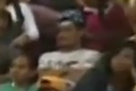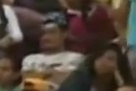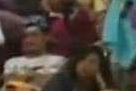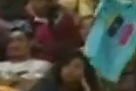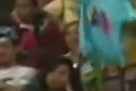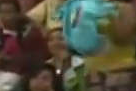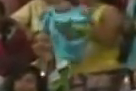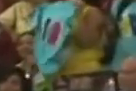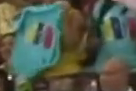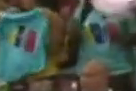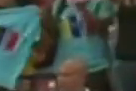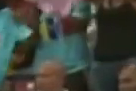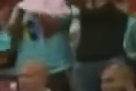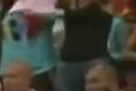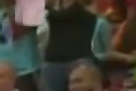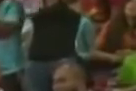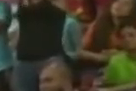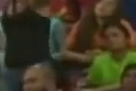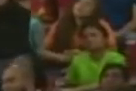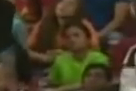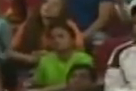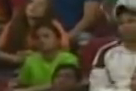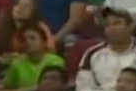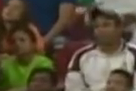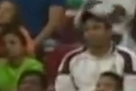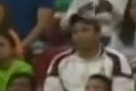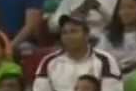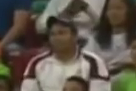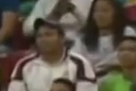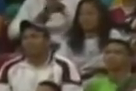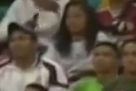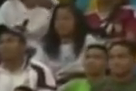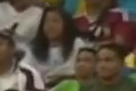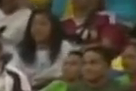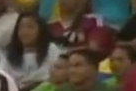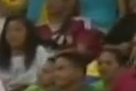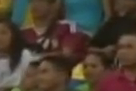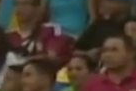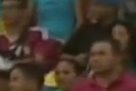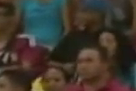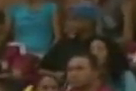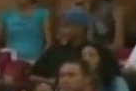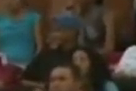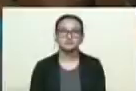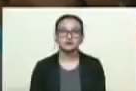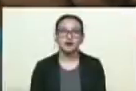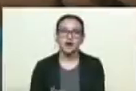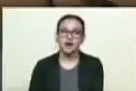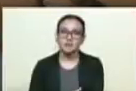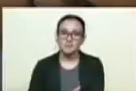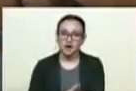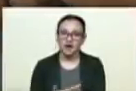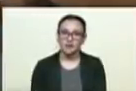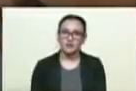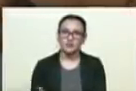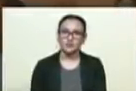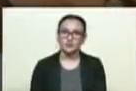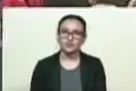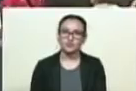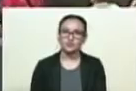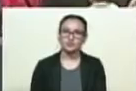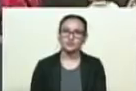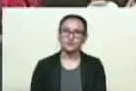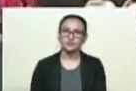Querido hermano Pedro Infante,